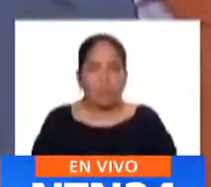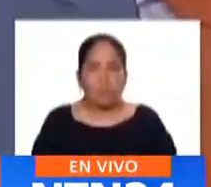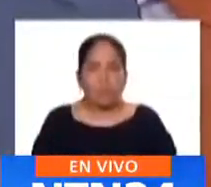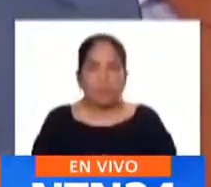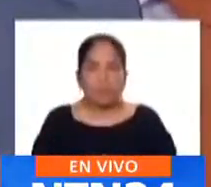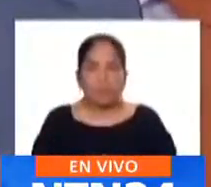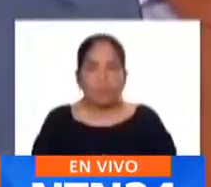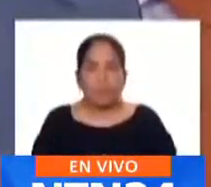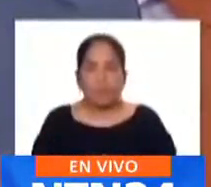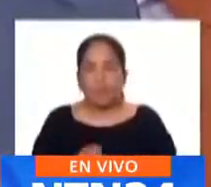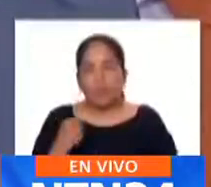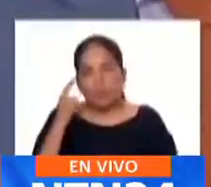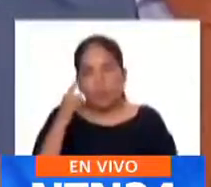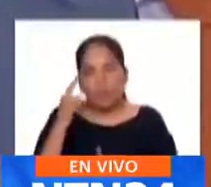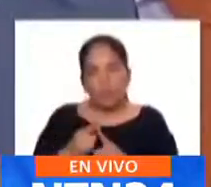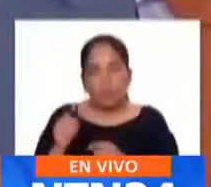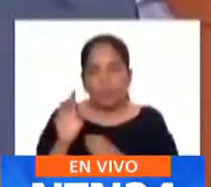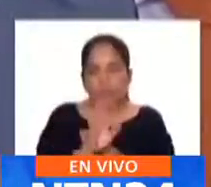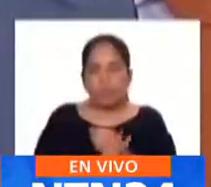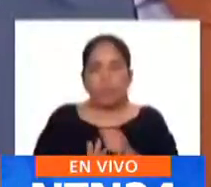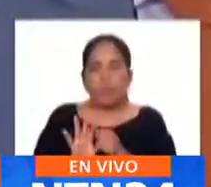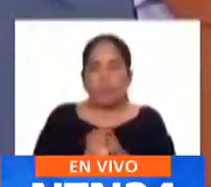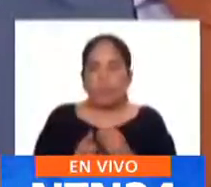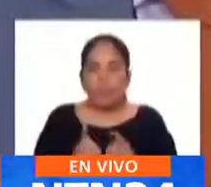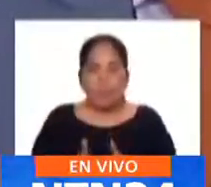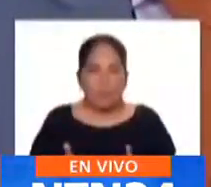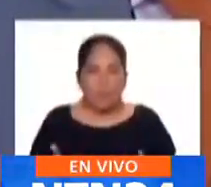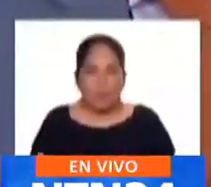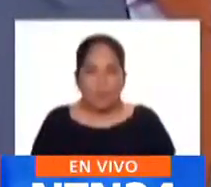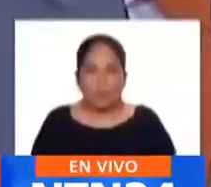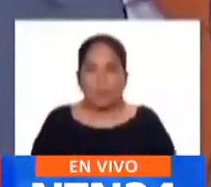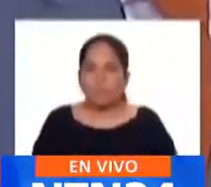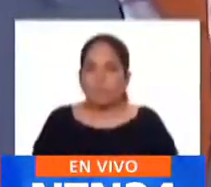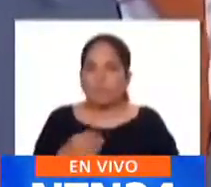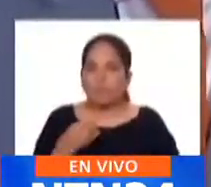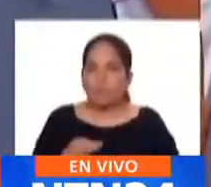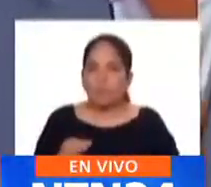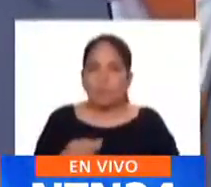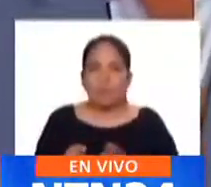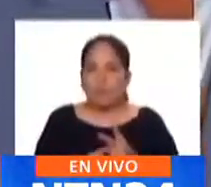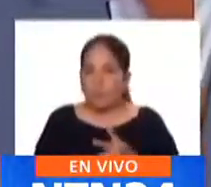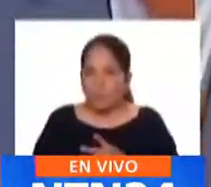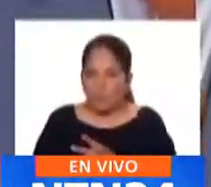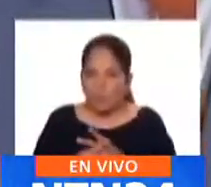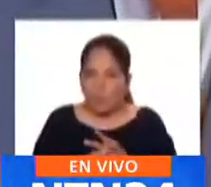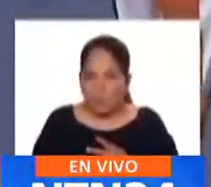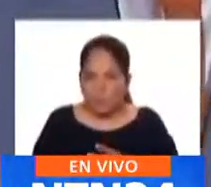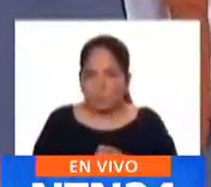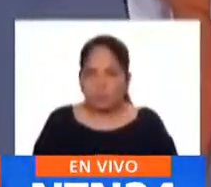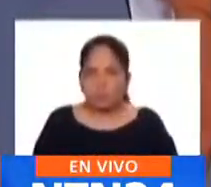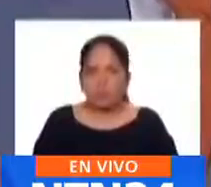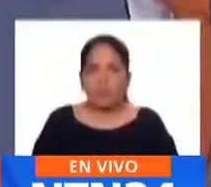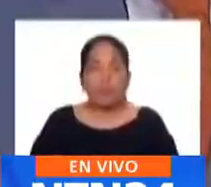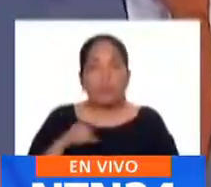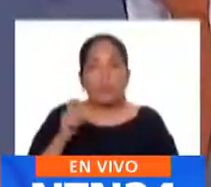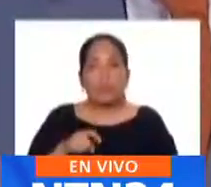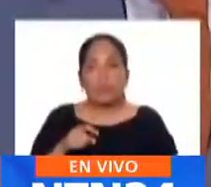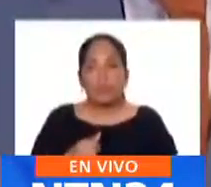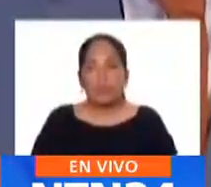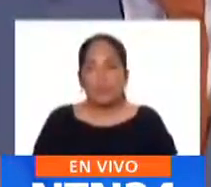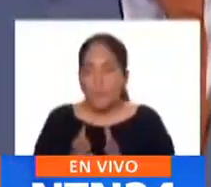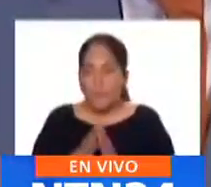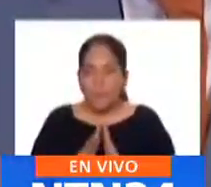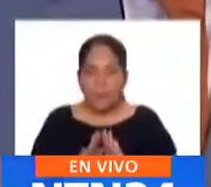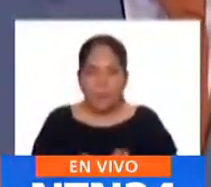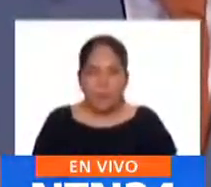de la seguridad jurídica y la democracia que debe tener el país. Debemos de recuperar la